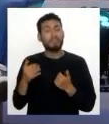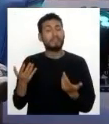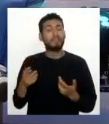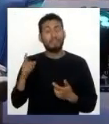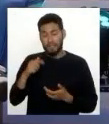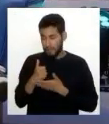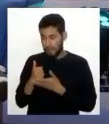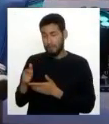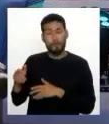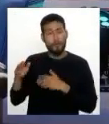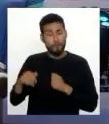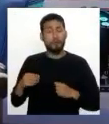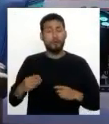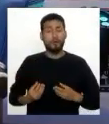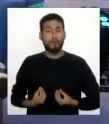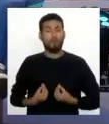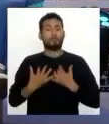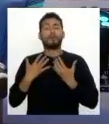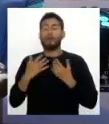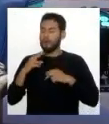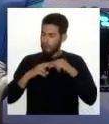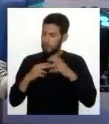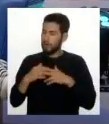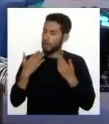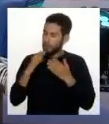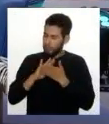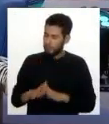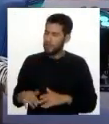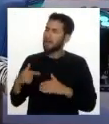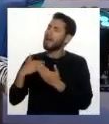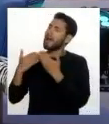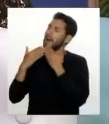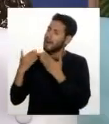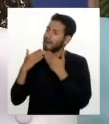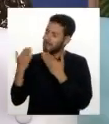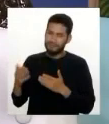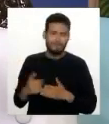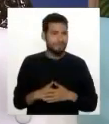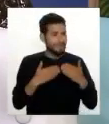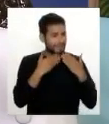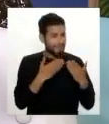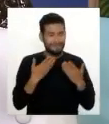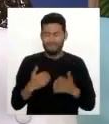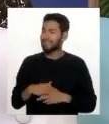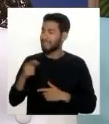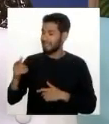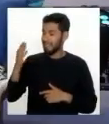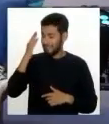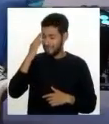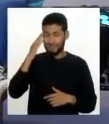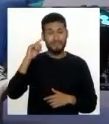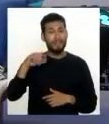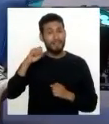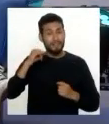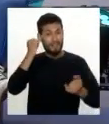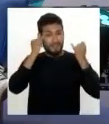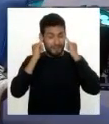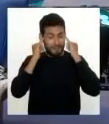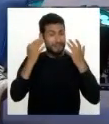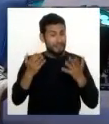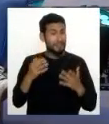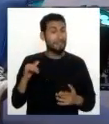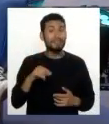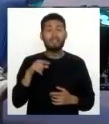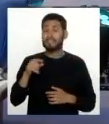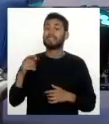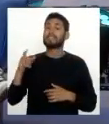también ayudarlos a que puedan nutrirse y estén tranquilos. Juliana, muchísimas gracias. Gracias, muchísimas gracias con usted. Bueno, ya lo saben, a ser creativos y sobre todo, como ha